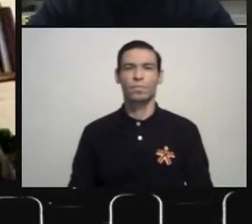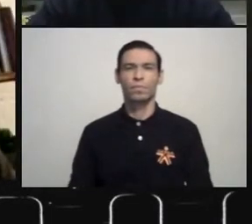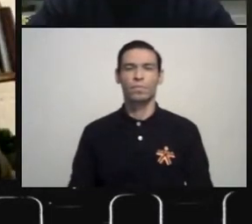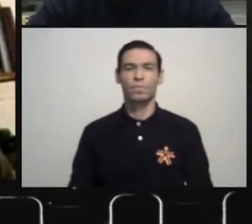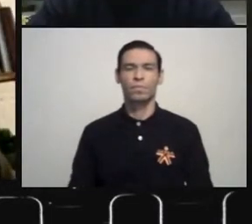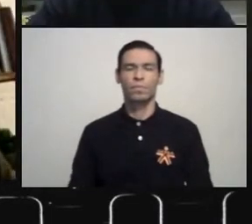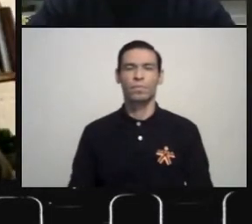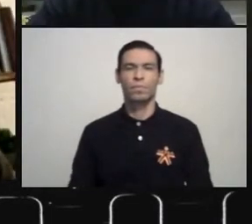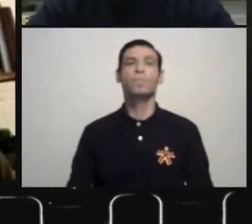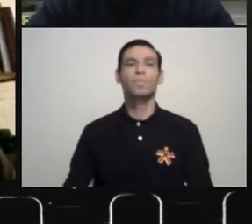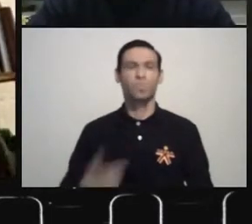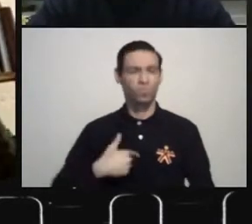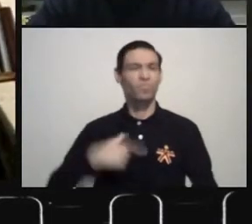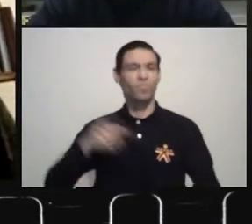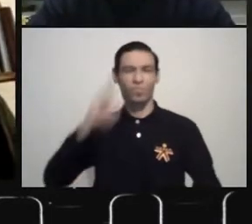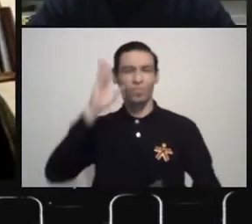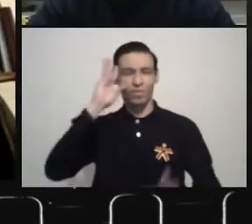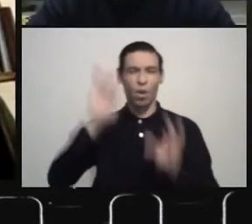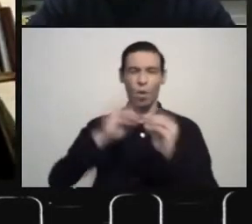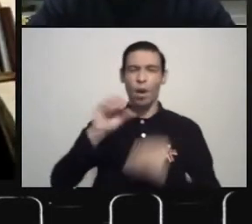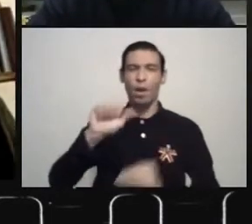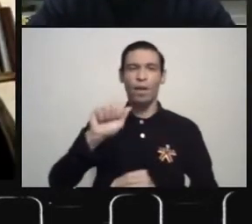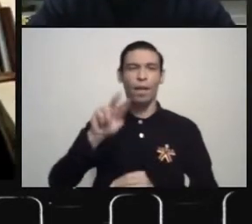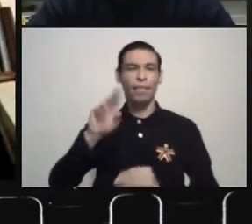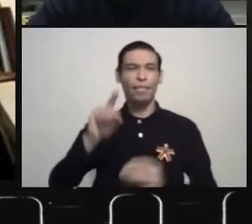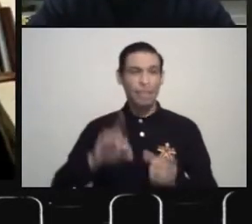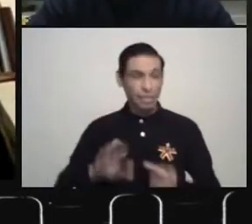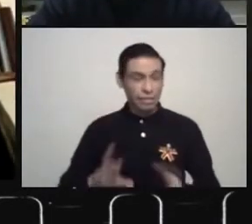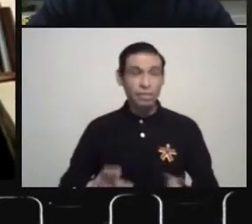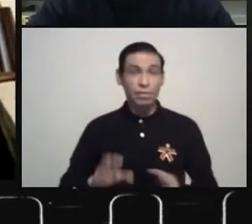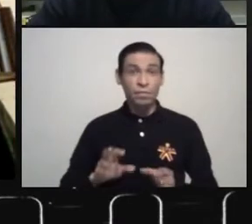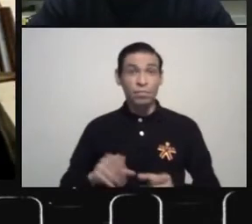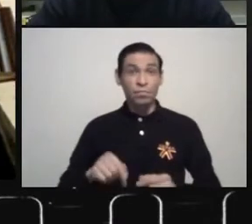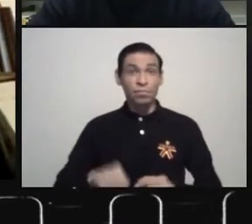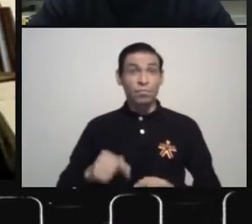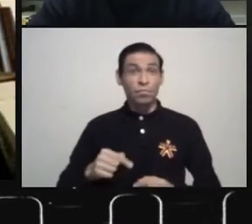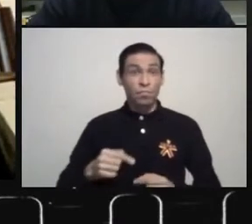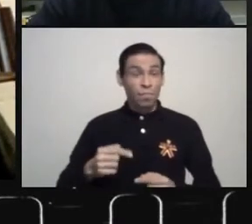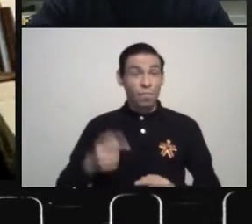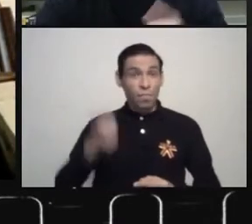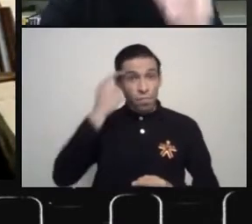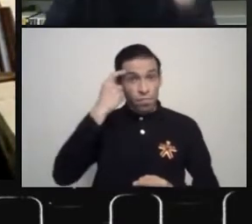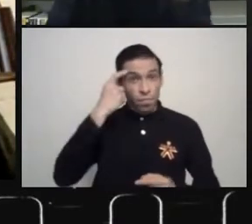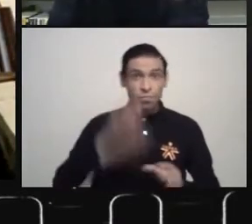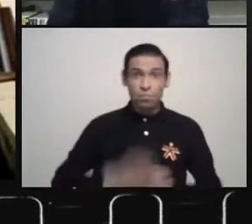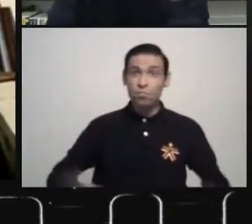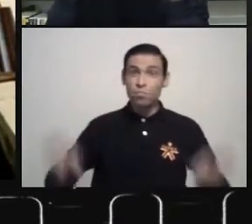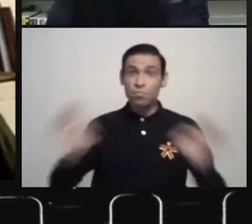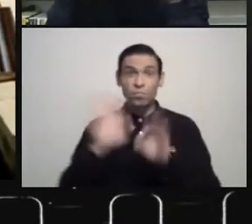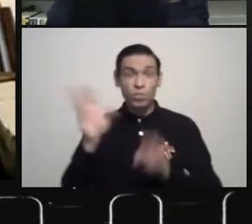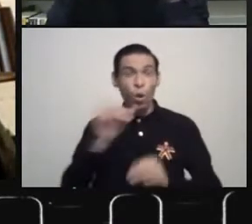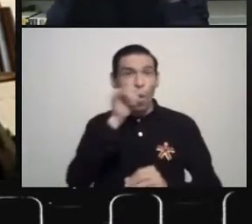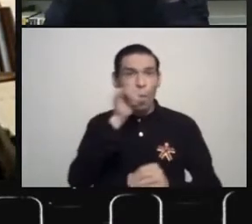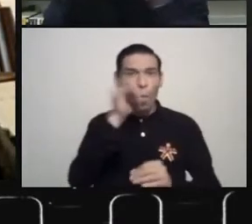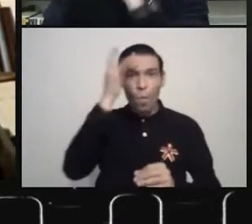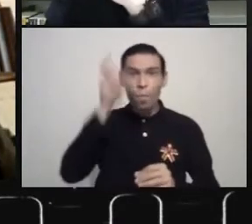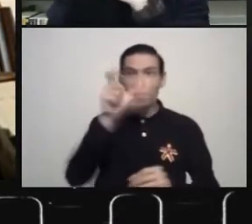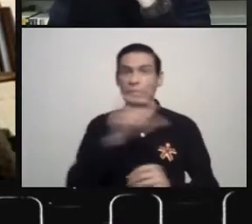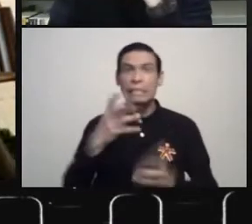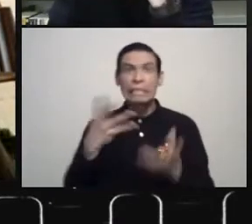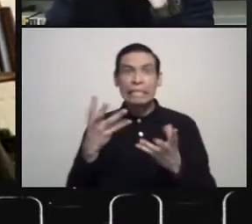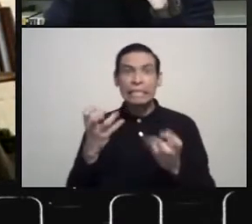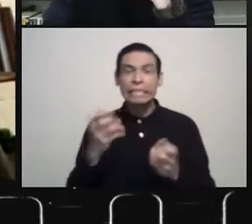Ahorita lo que hay que pensar es tratar de hacerlas porque todo el mundo está ávido de contenido. Y si tienes una buena